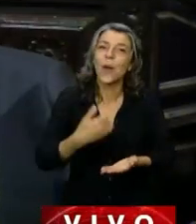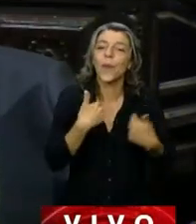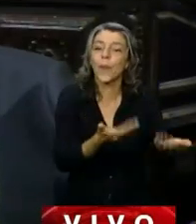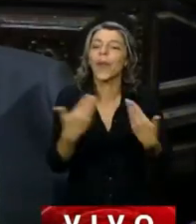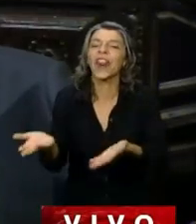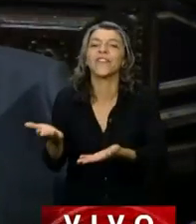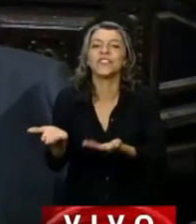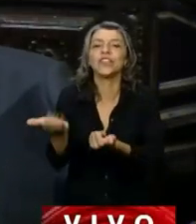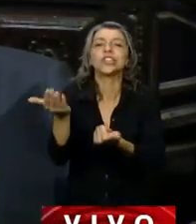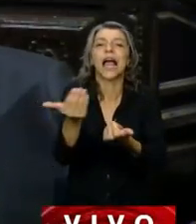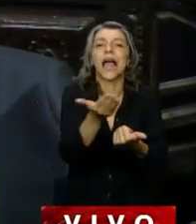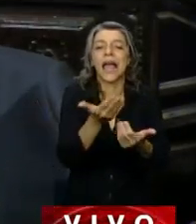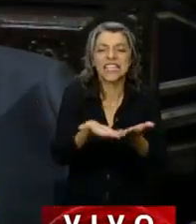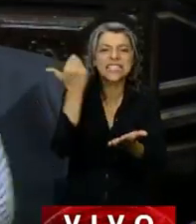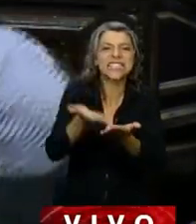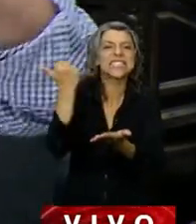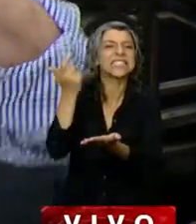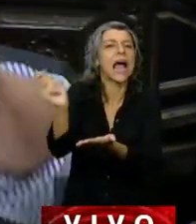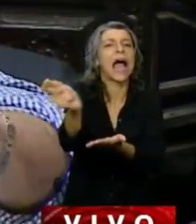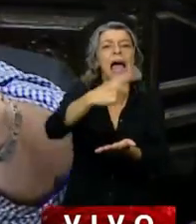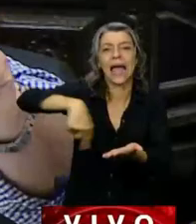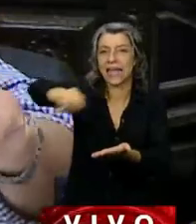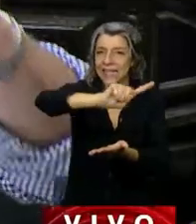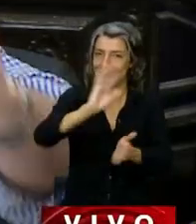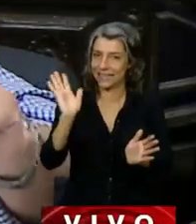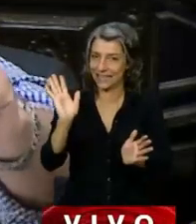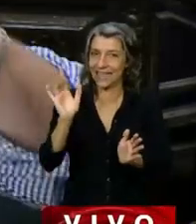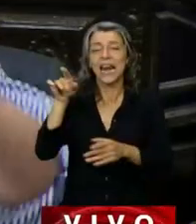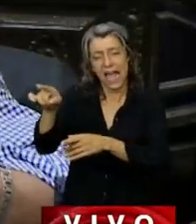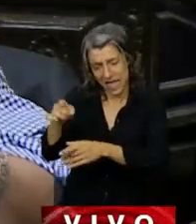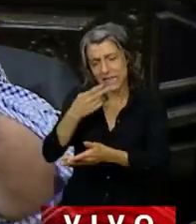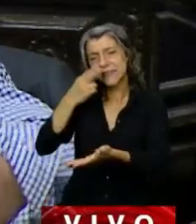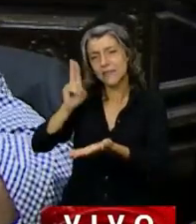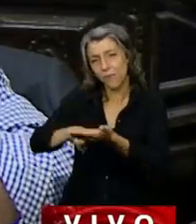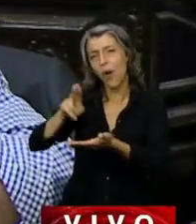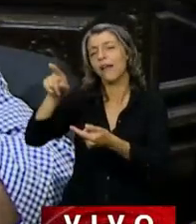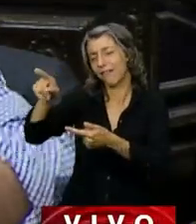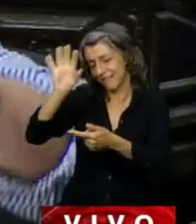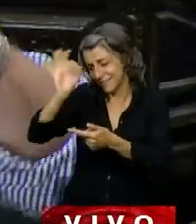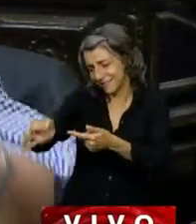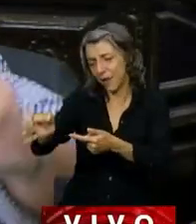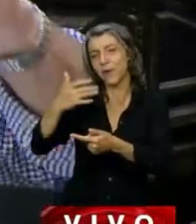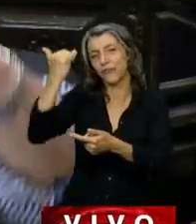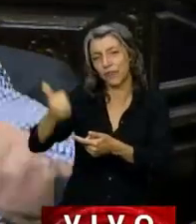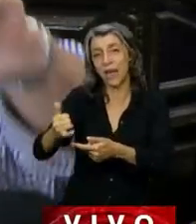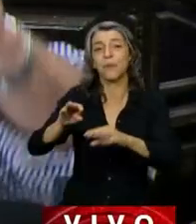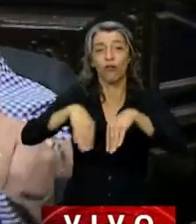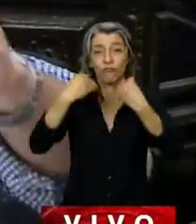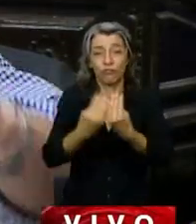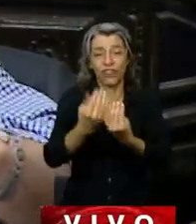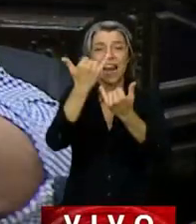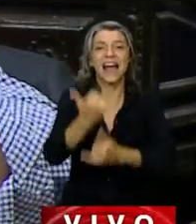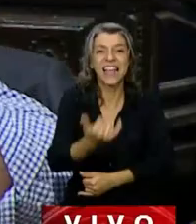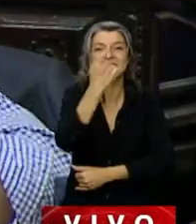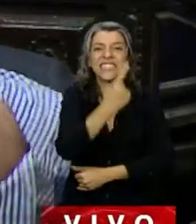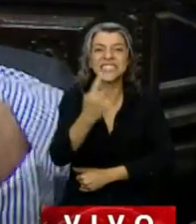Poder Judicial cuando no pagan ganancias. Ahí hay un privilegio, pero existen, por lo menos que nosotros sepamos, 129